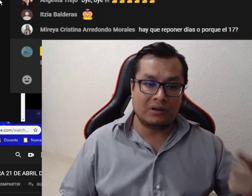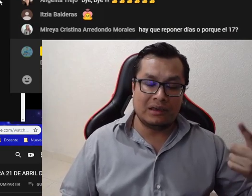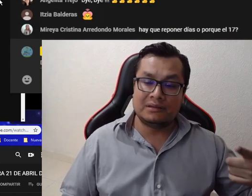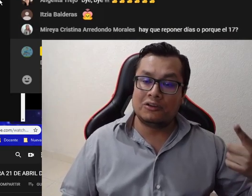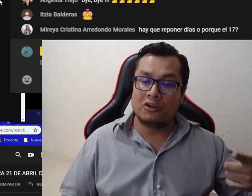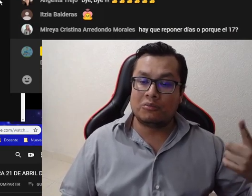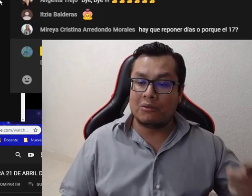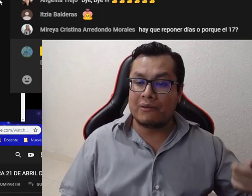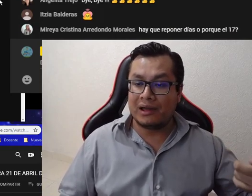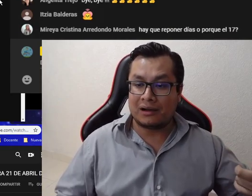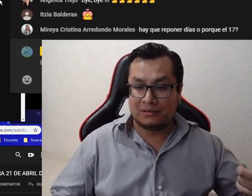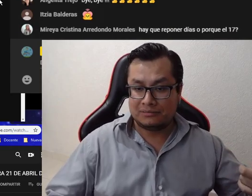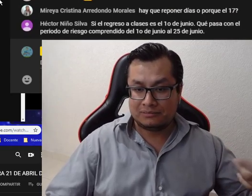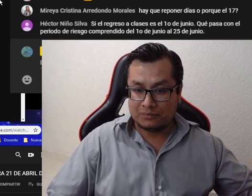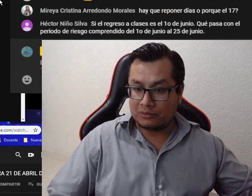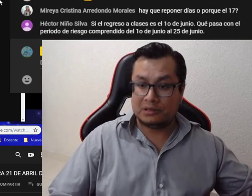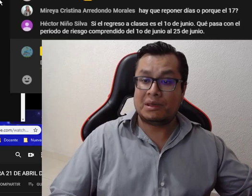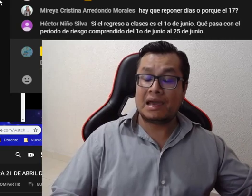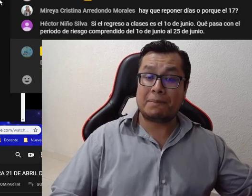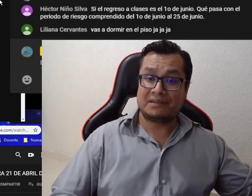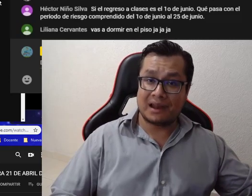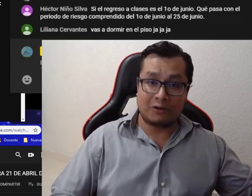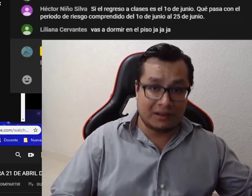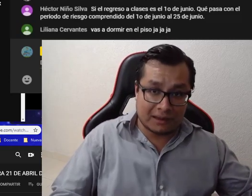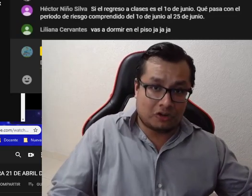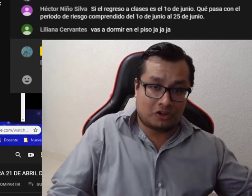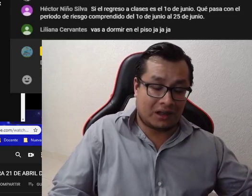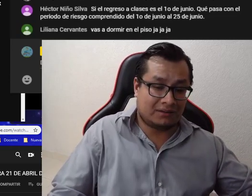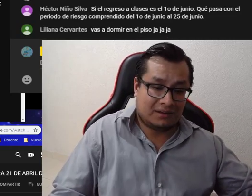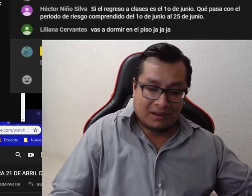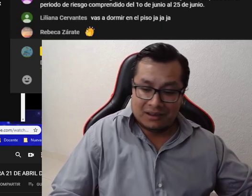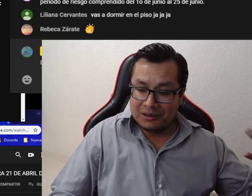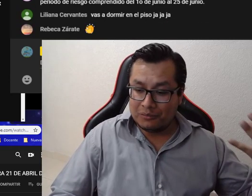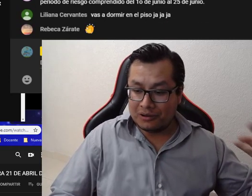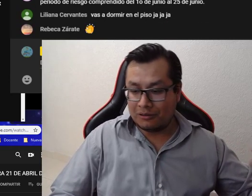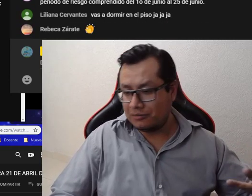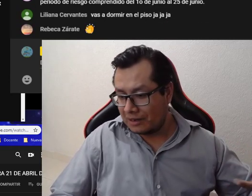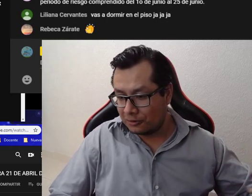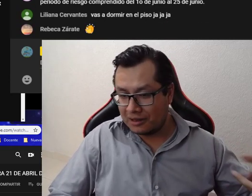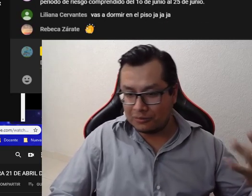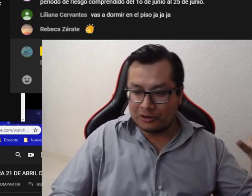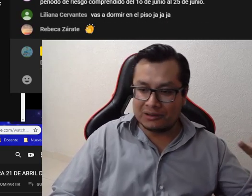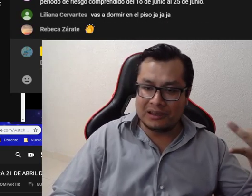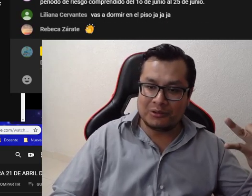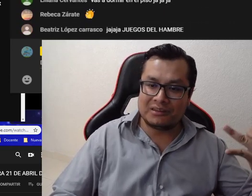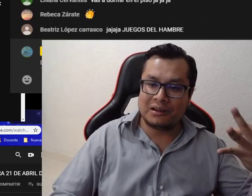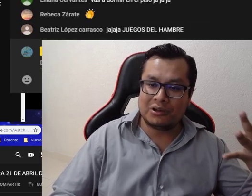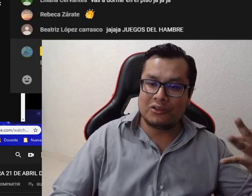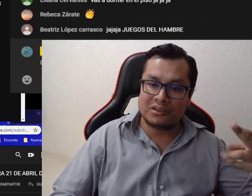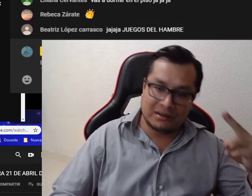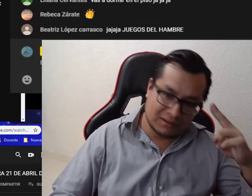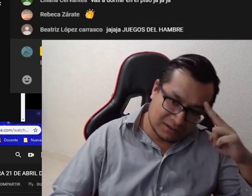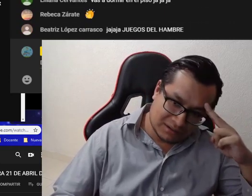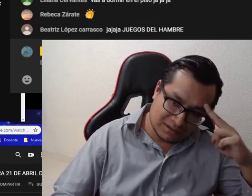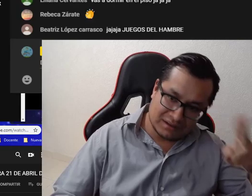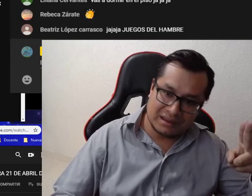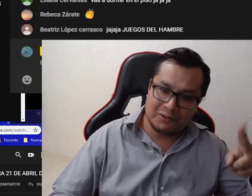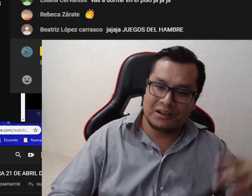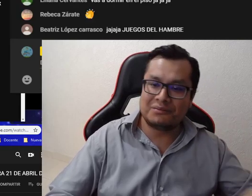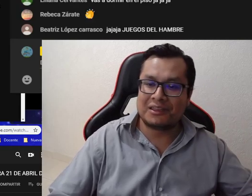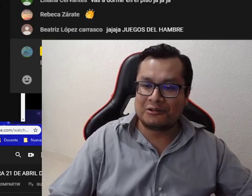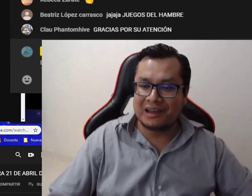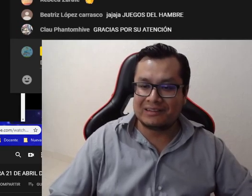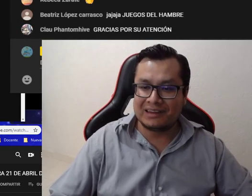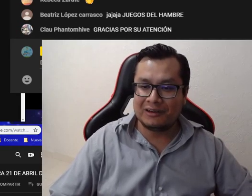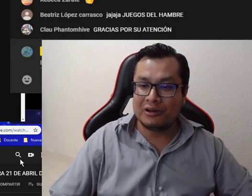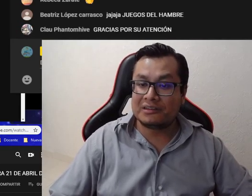mucho. Y si no los vuelvo a ver, por si me llega a pasar algo en estas 2 horas o 3 horas, buenos días, buenas tardes, buenas noches y